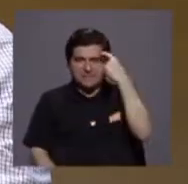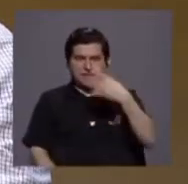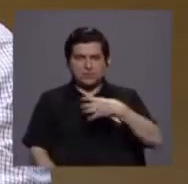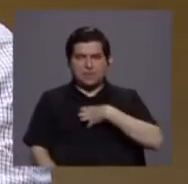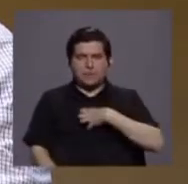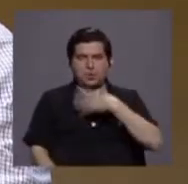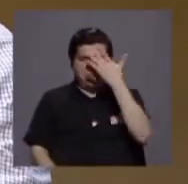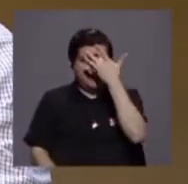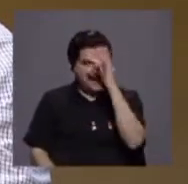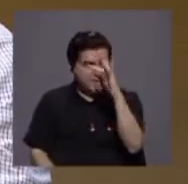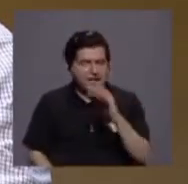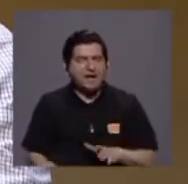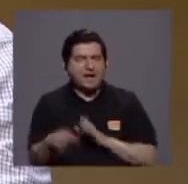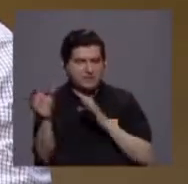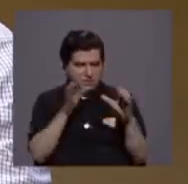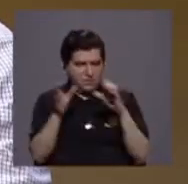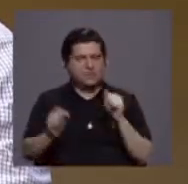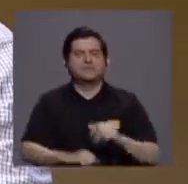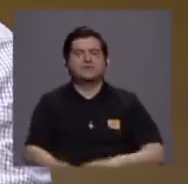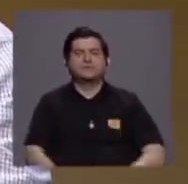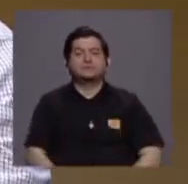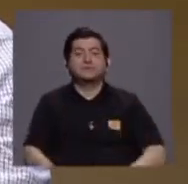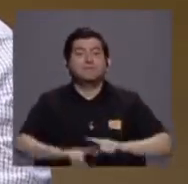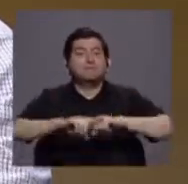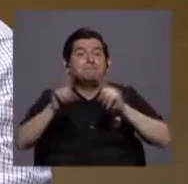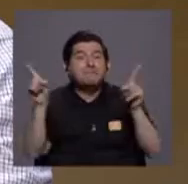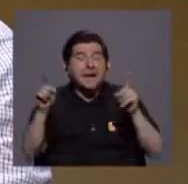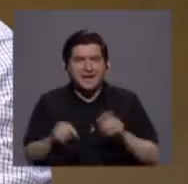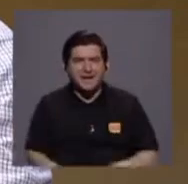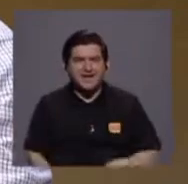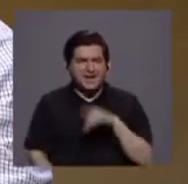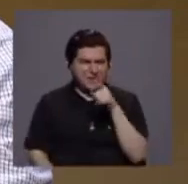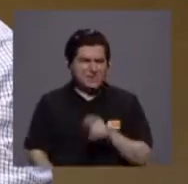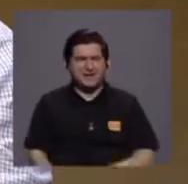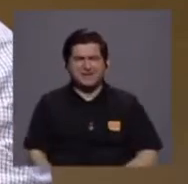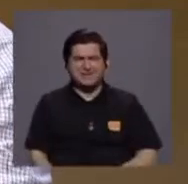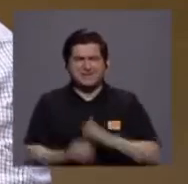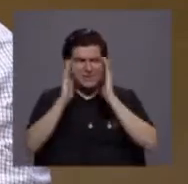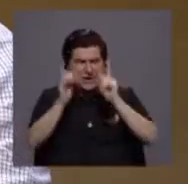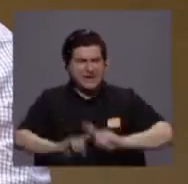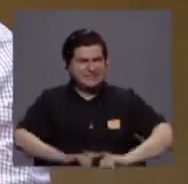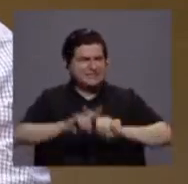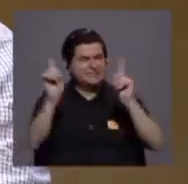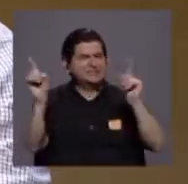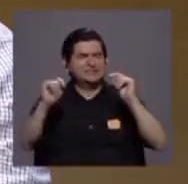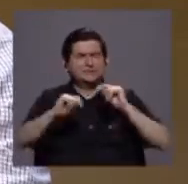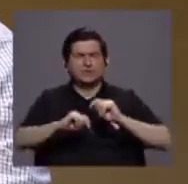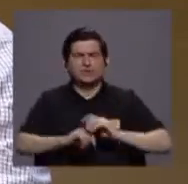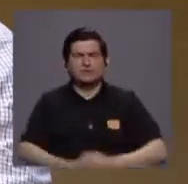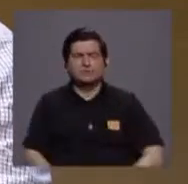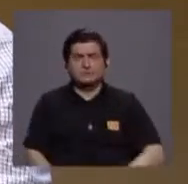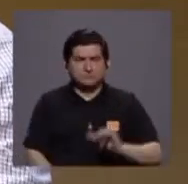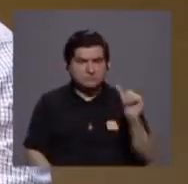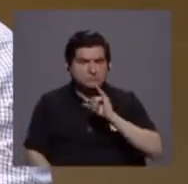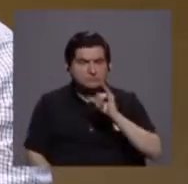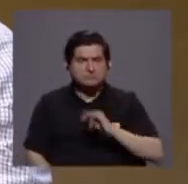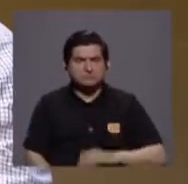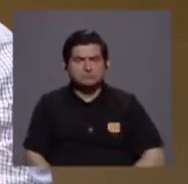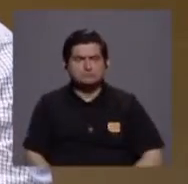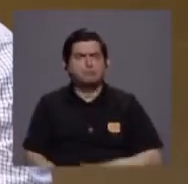intelectual como en comercio, pero eso va a crear un foco de atención diferente al que tenemos. También va a